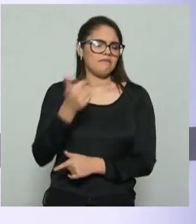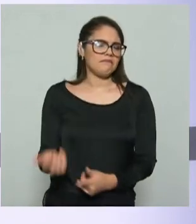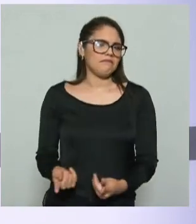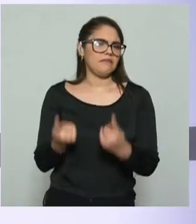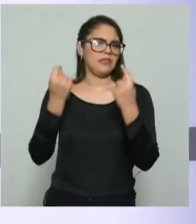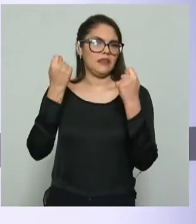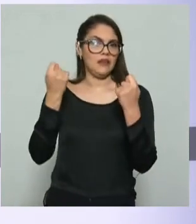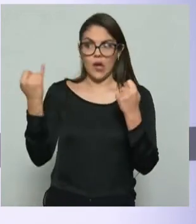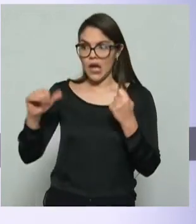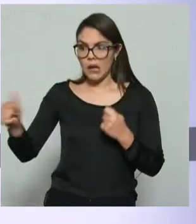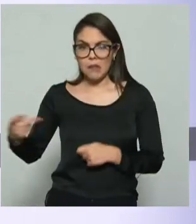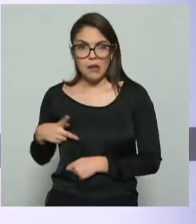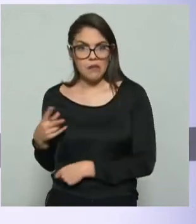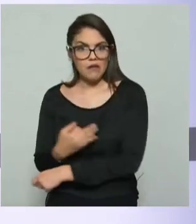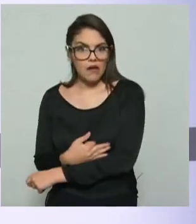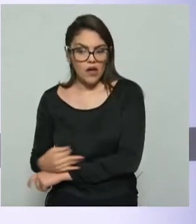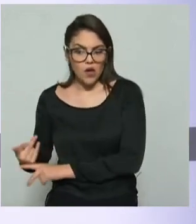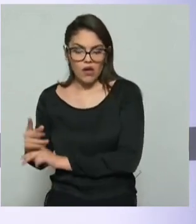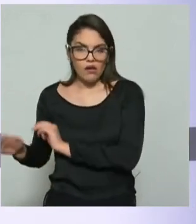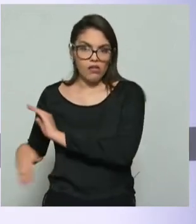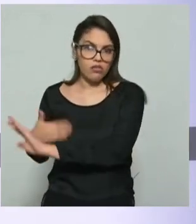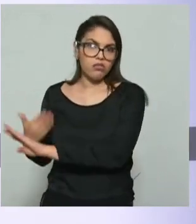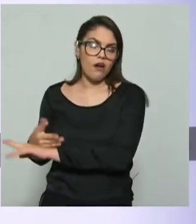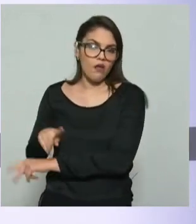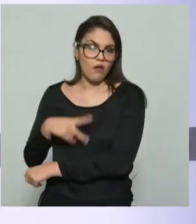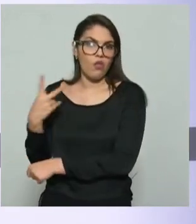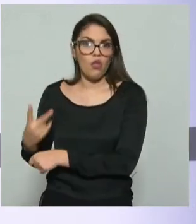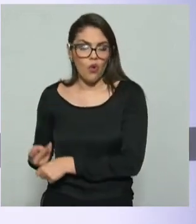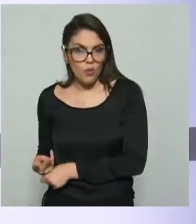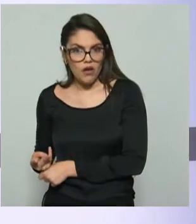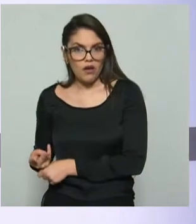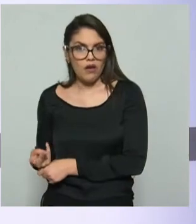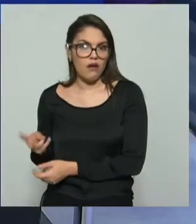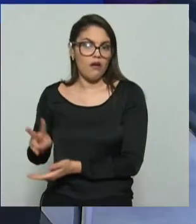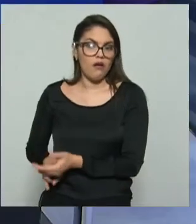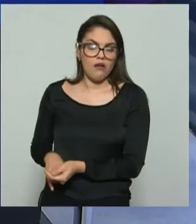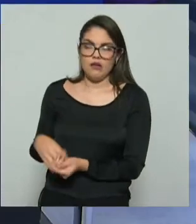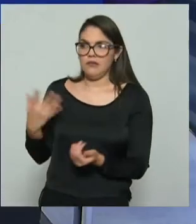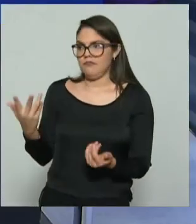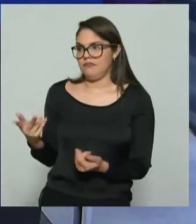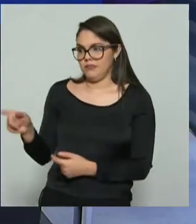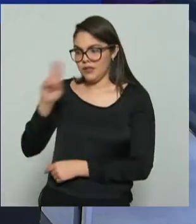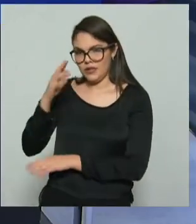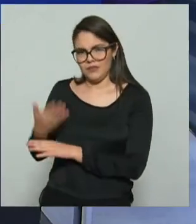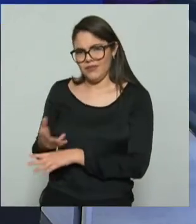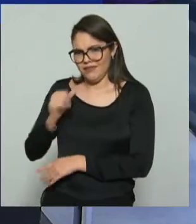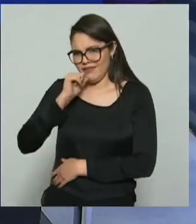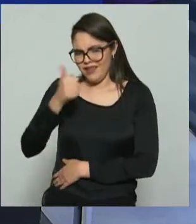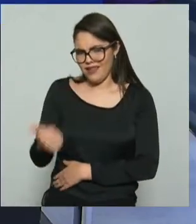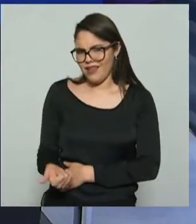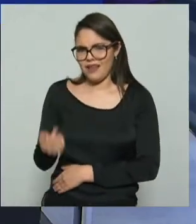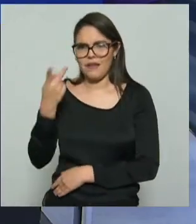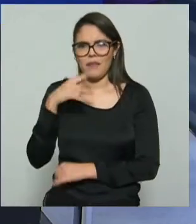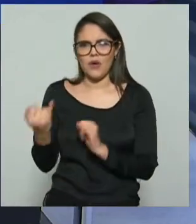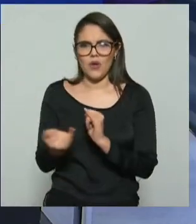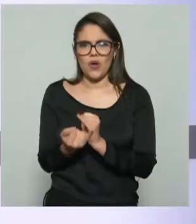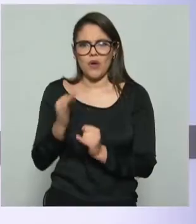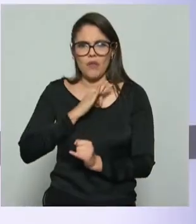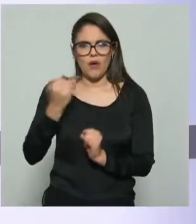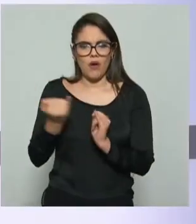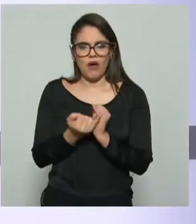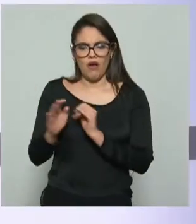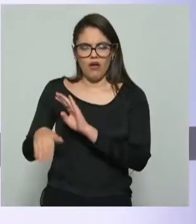En efecto, en mi caso, pues es la difusión de un video en donde cuando a mí me lo mostraron se oían